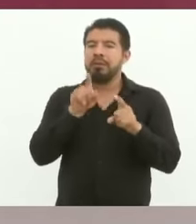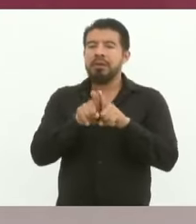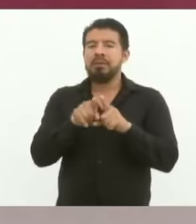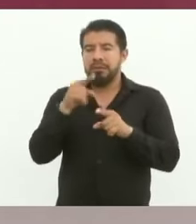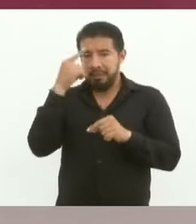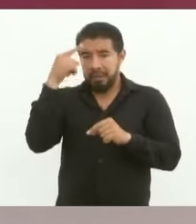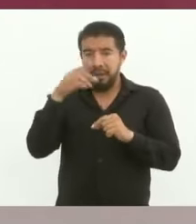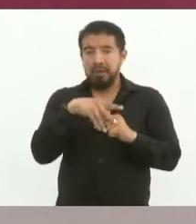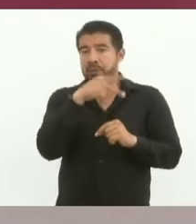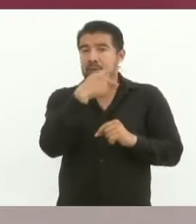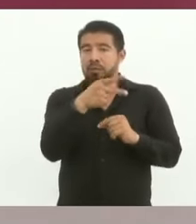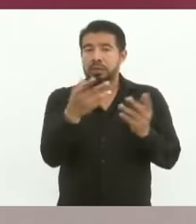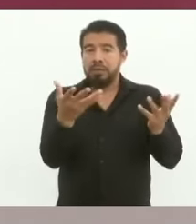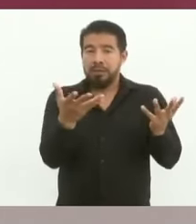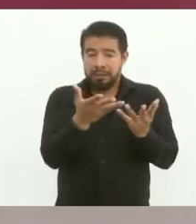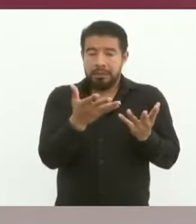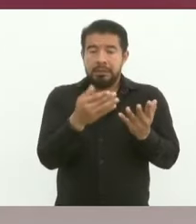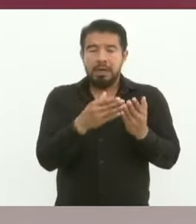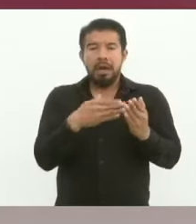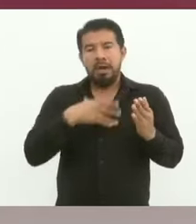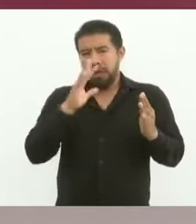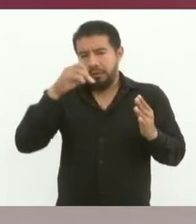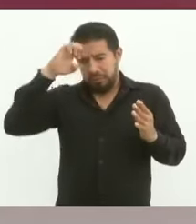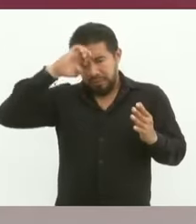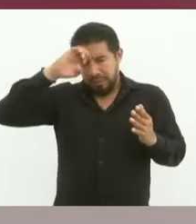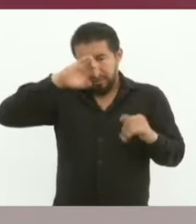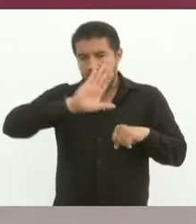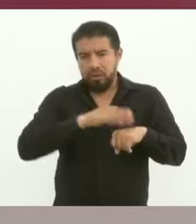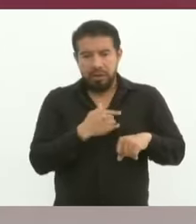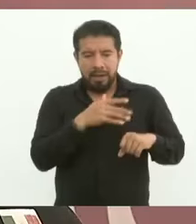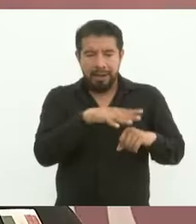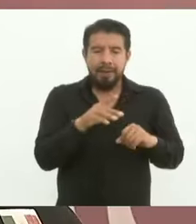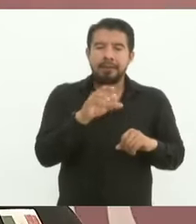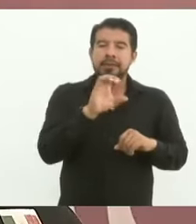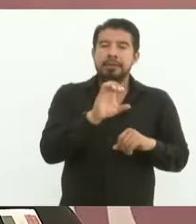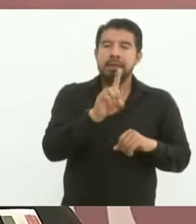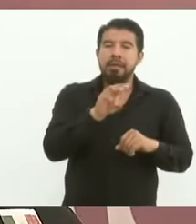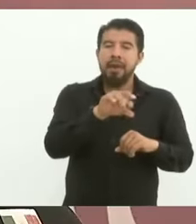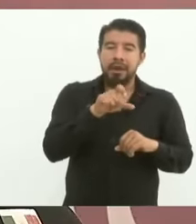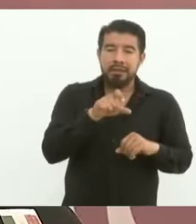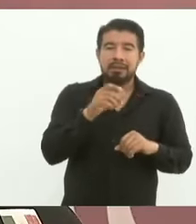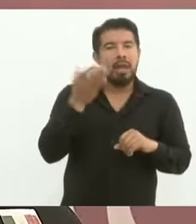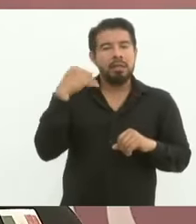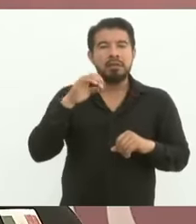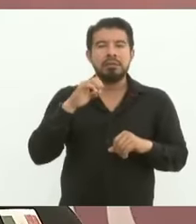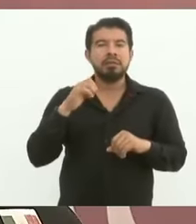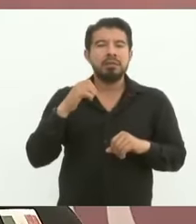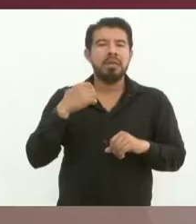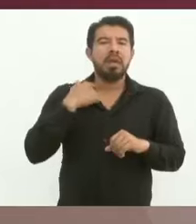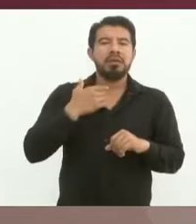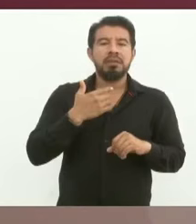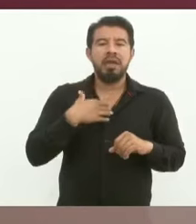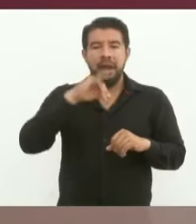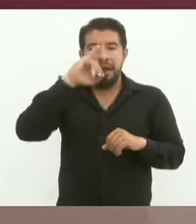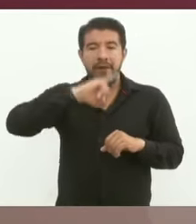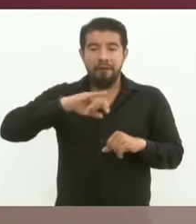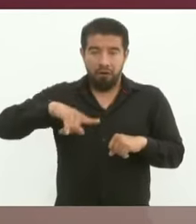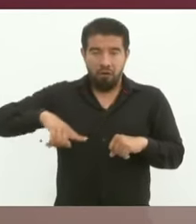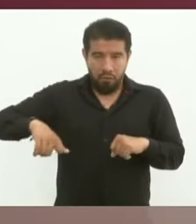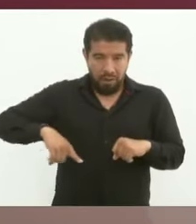con experiencia, ya fue jefa de gobierno en la Ciudad de México. Lo